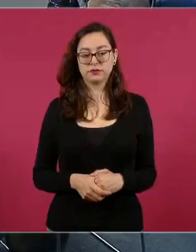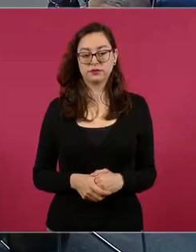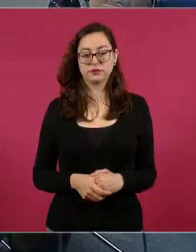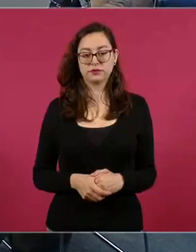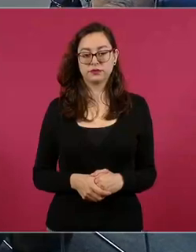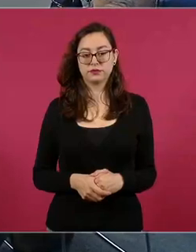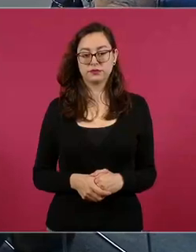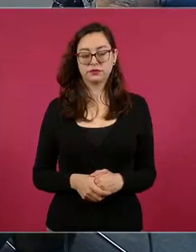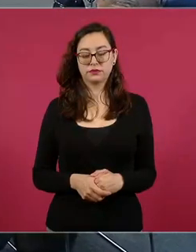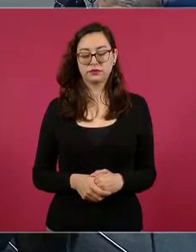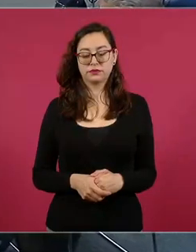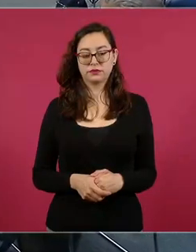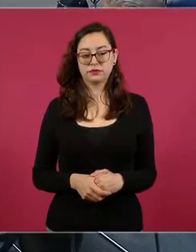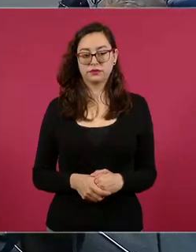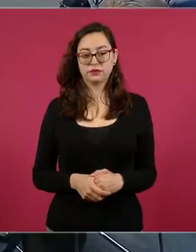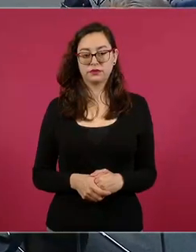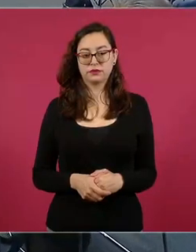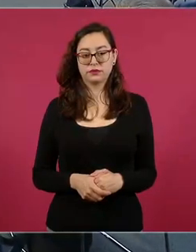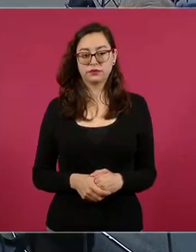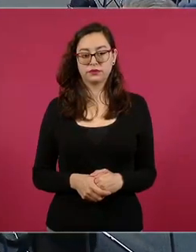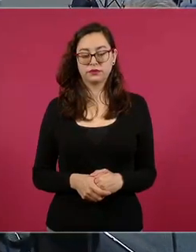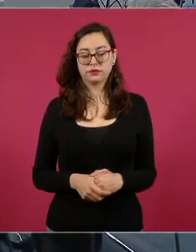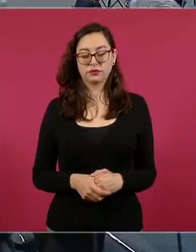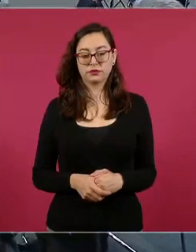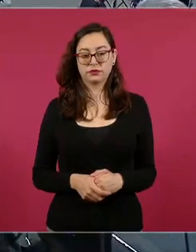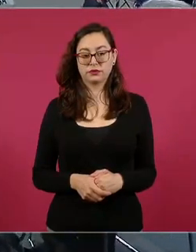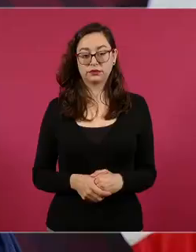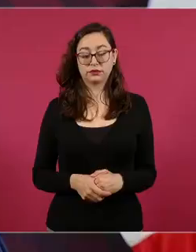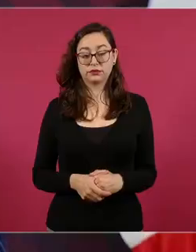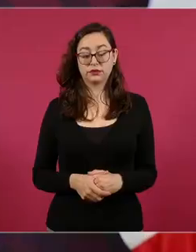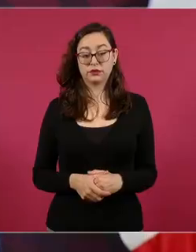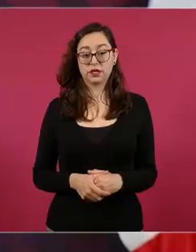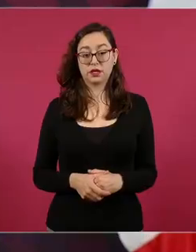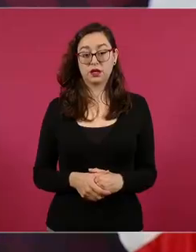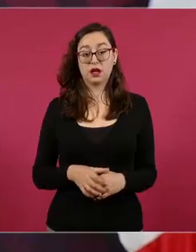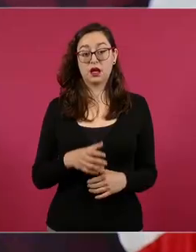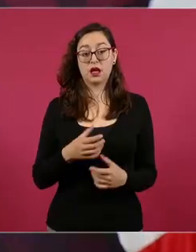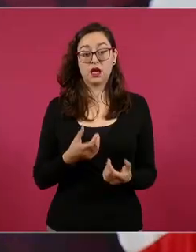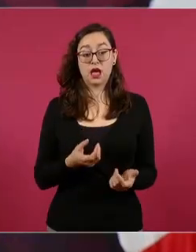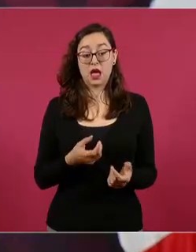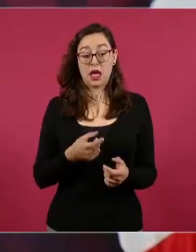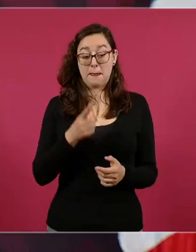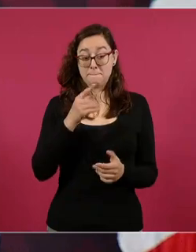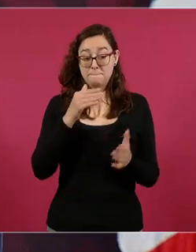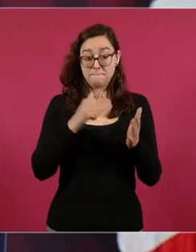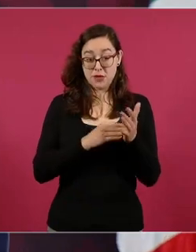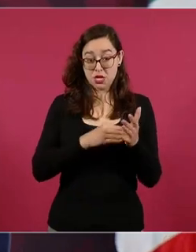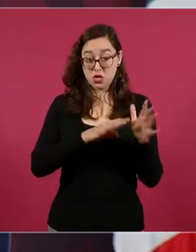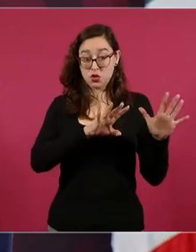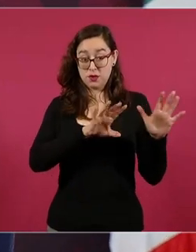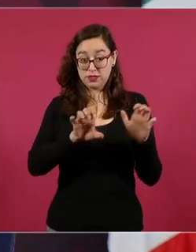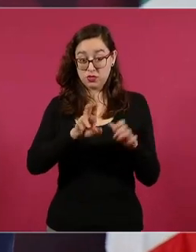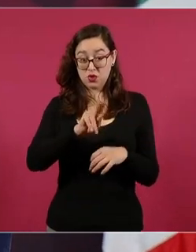intensificó el daño con el fraude del 88.